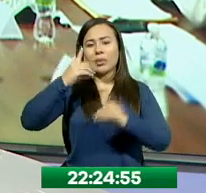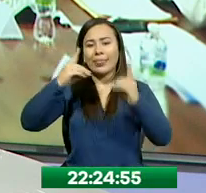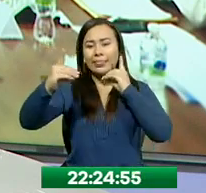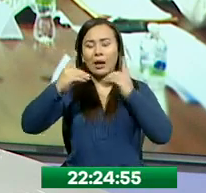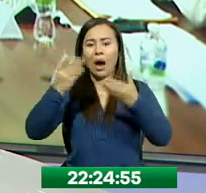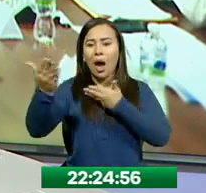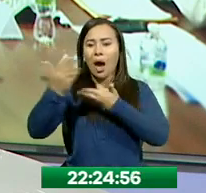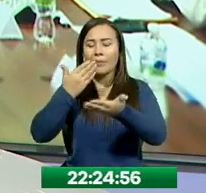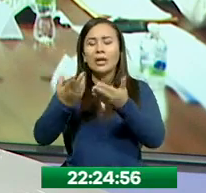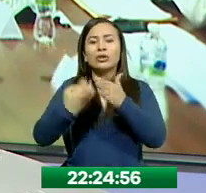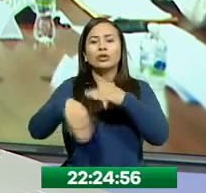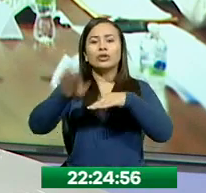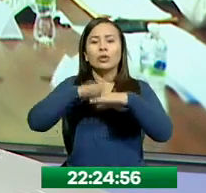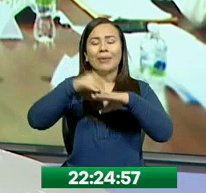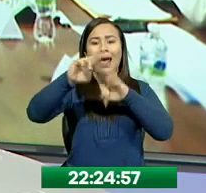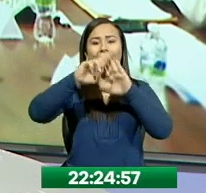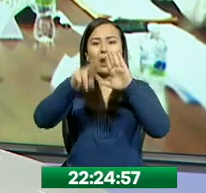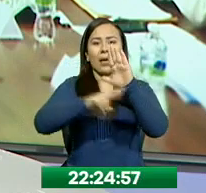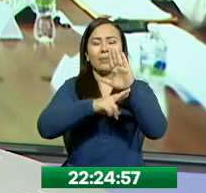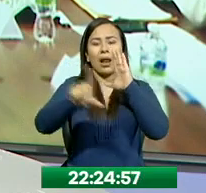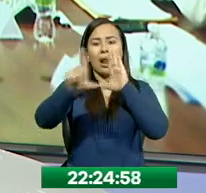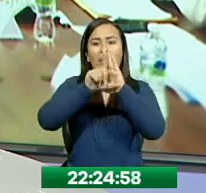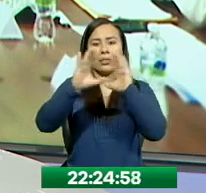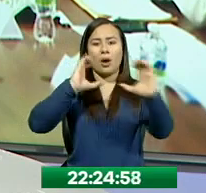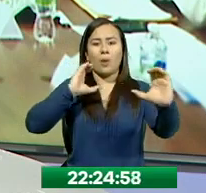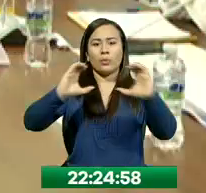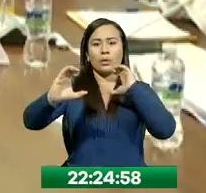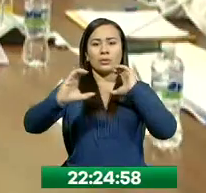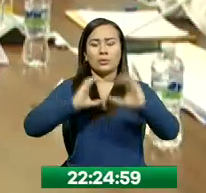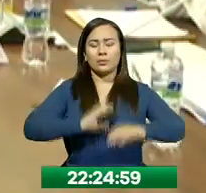las reformas a la polémica Ley de Comunicación.